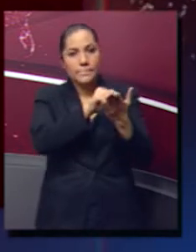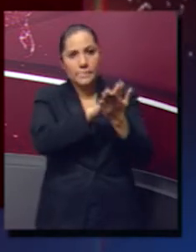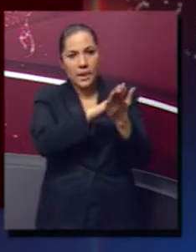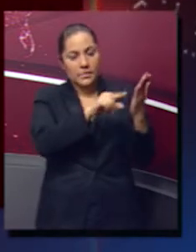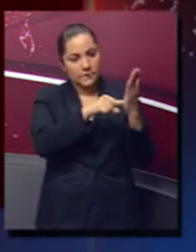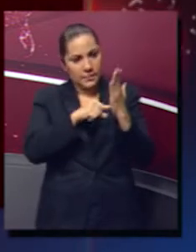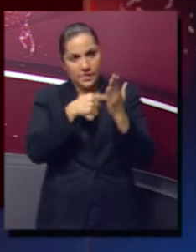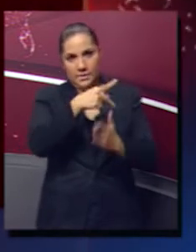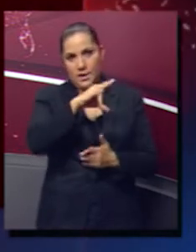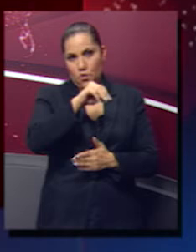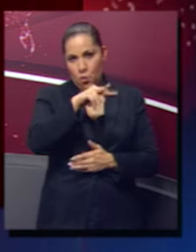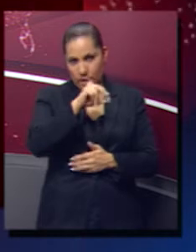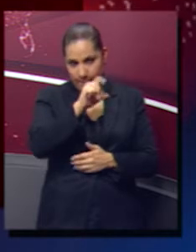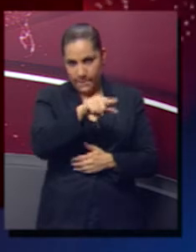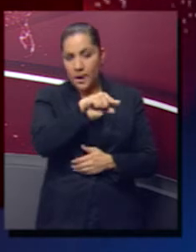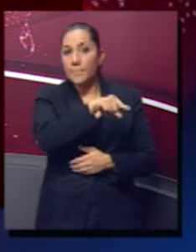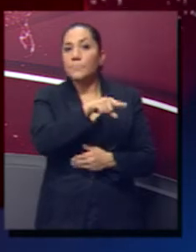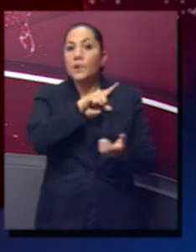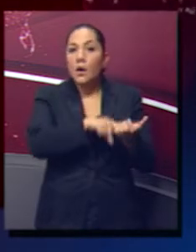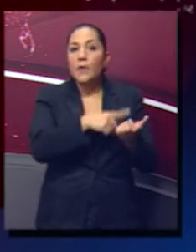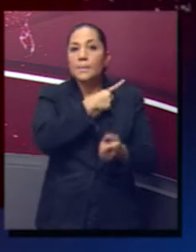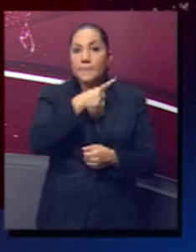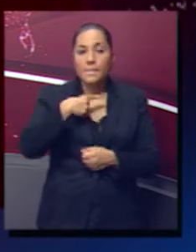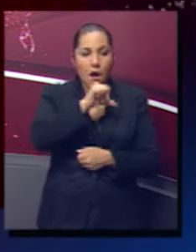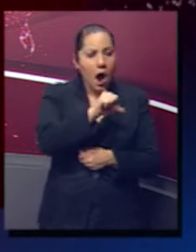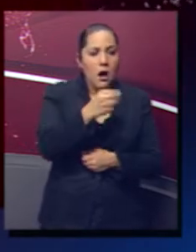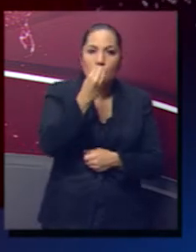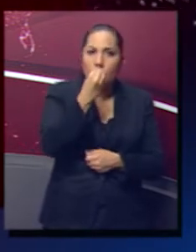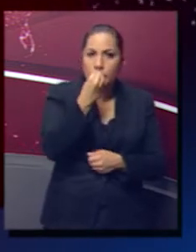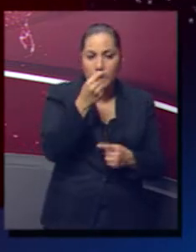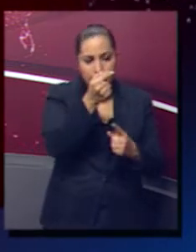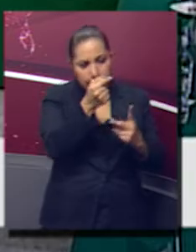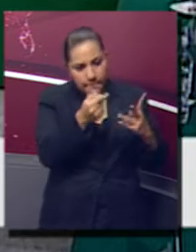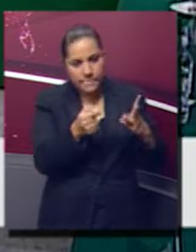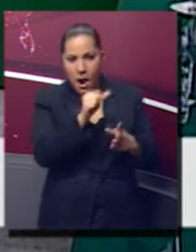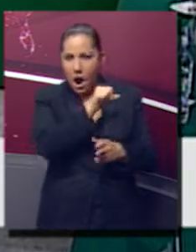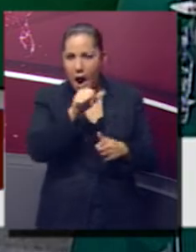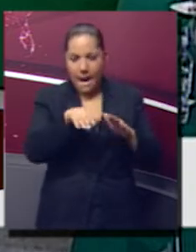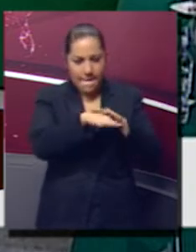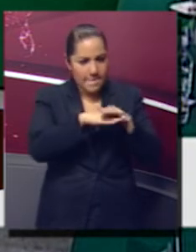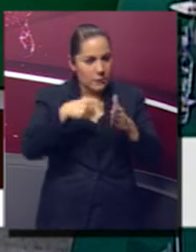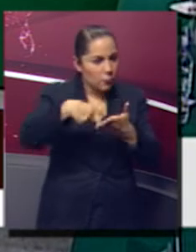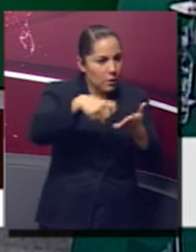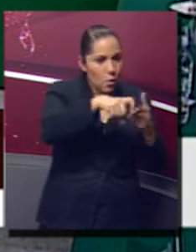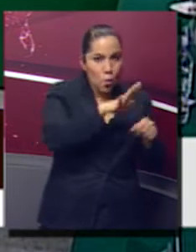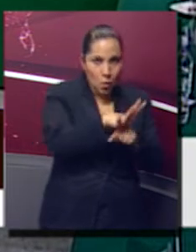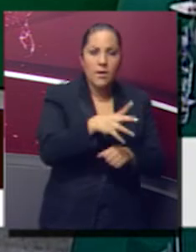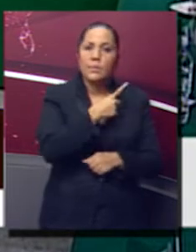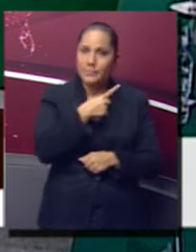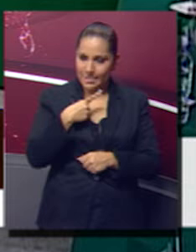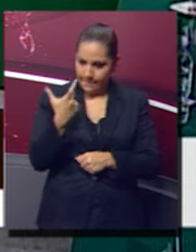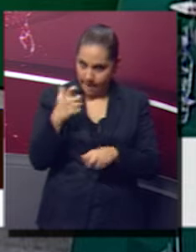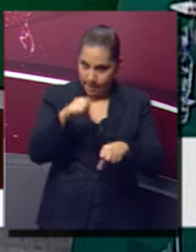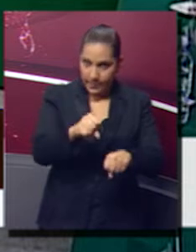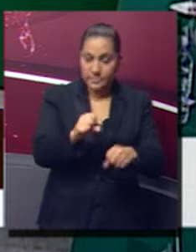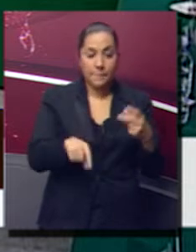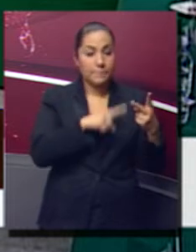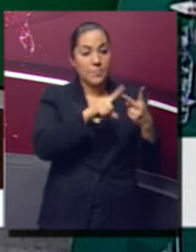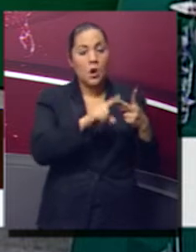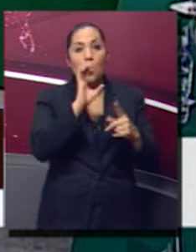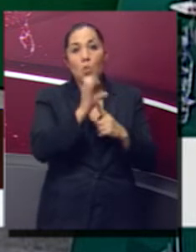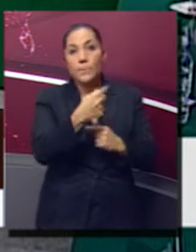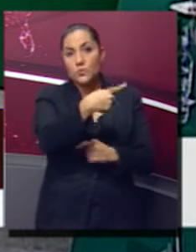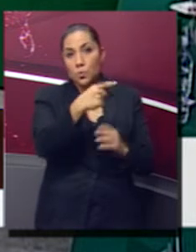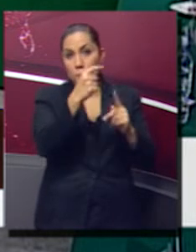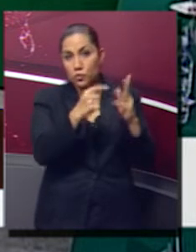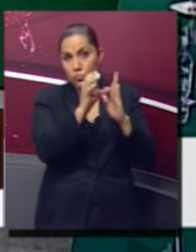Política de Desarrollo Social, iniciando por el costo de la canasta básica alimentaria. La Comisión de Puntos Constitucionales analiza una reforma al